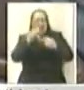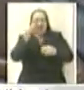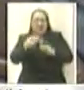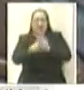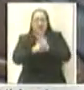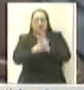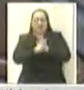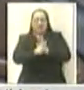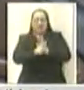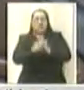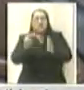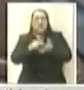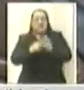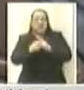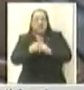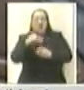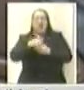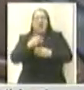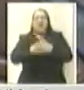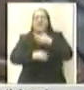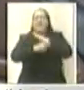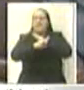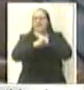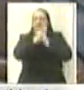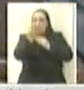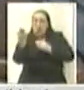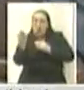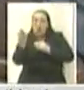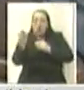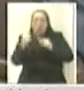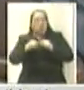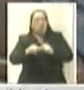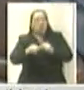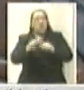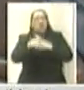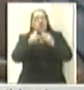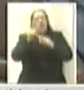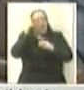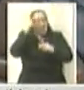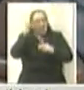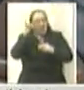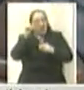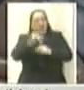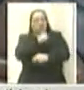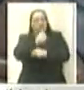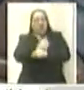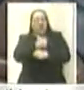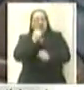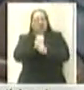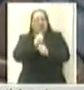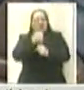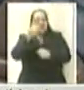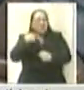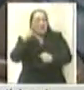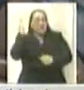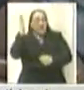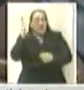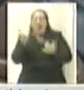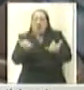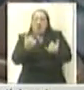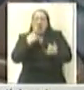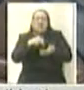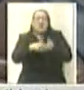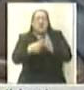Estado Democrático, en que defensores conspicuos de las posiciones autoritarias y dictatoriales sean ahora